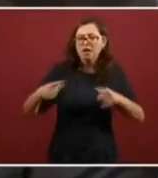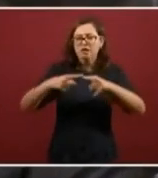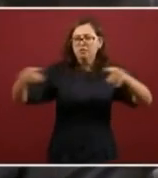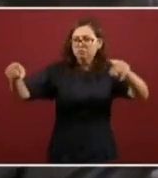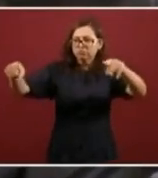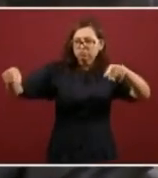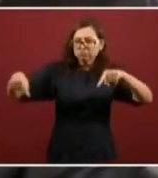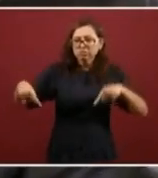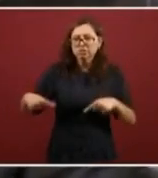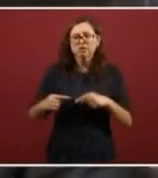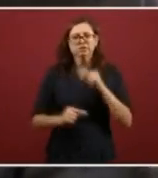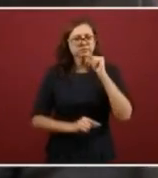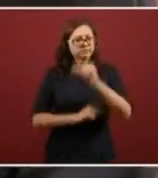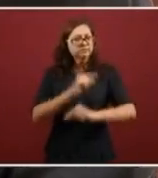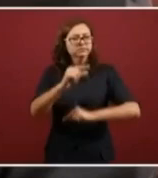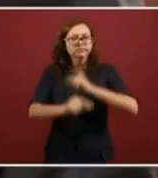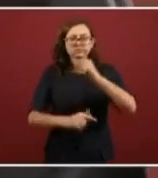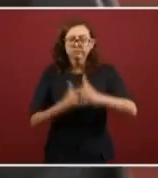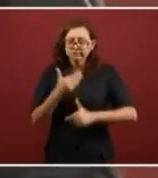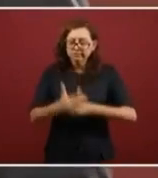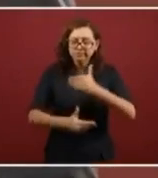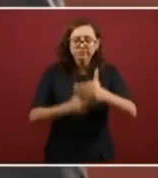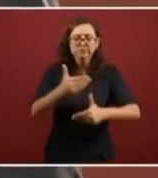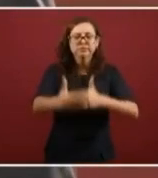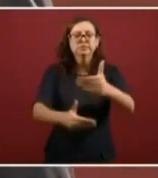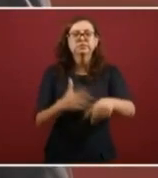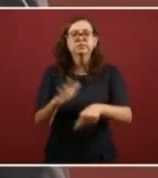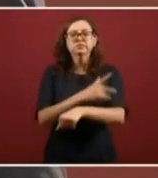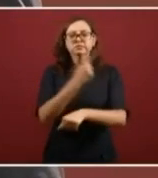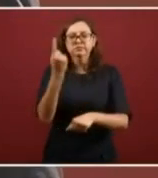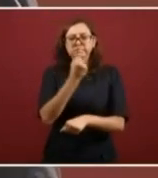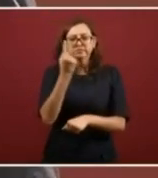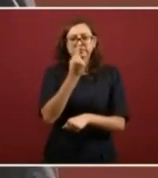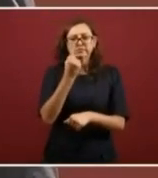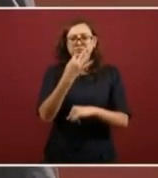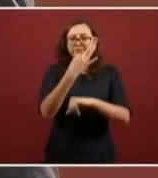Vamos a ir avanzando, porque al final de cuentas